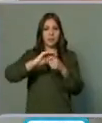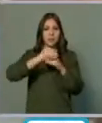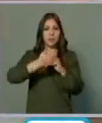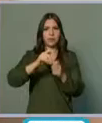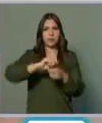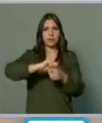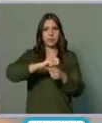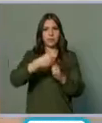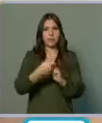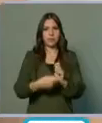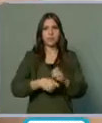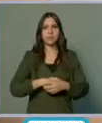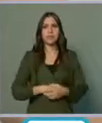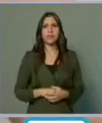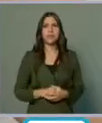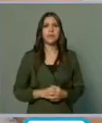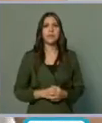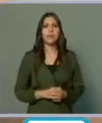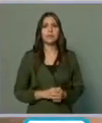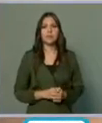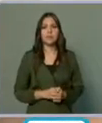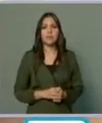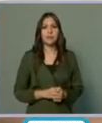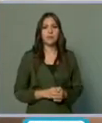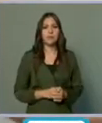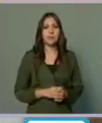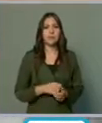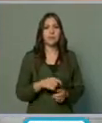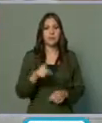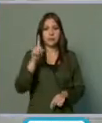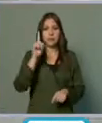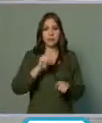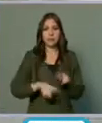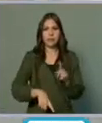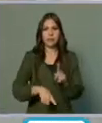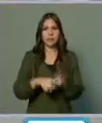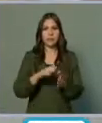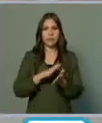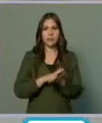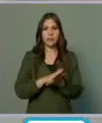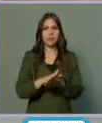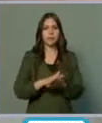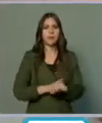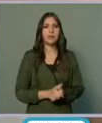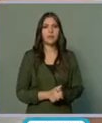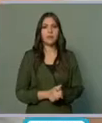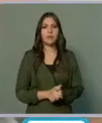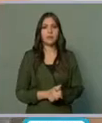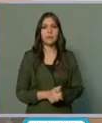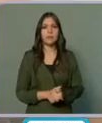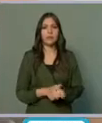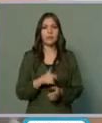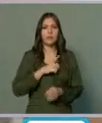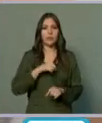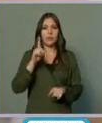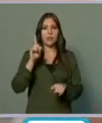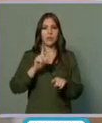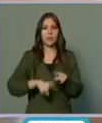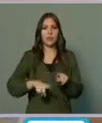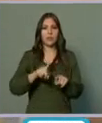Le quitamos la cáscara. Sí, le quitamos la cáscara. Esta es una presentación y solamente es para quitar el exceso